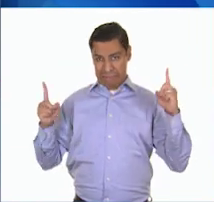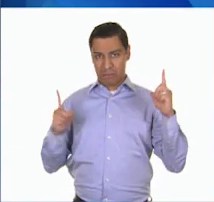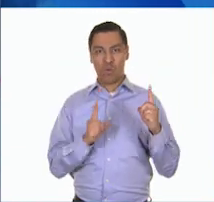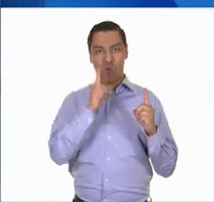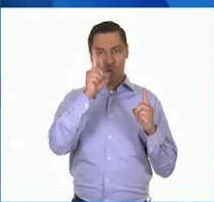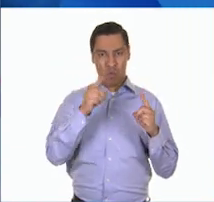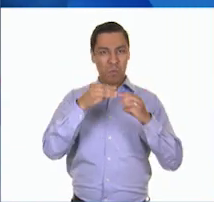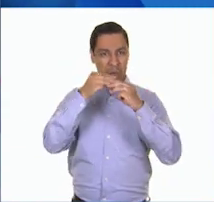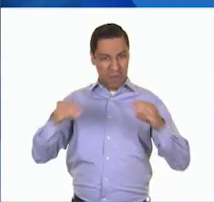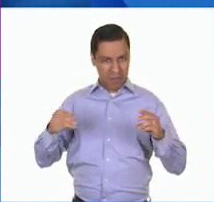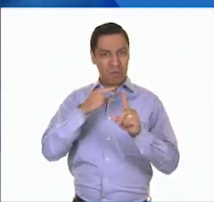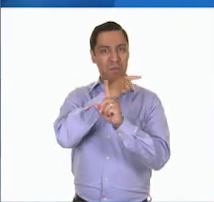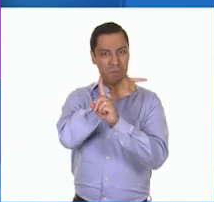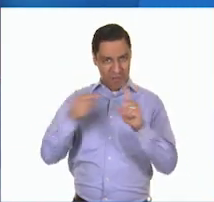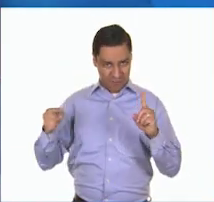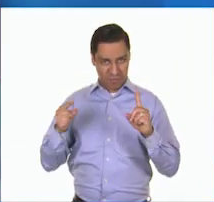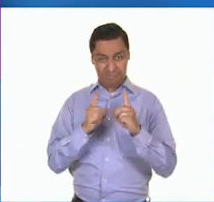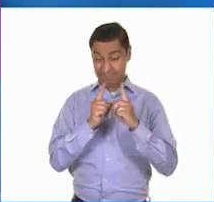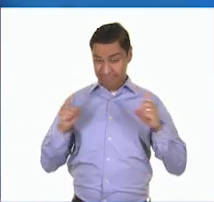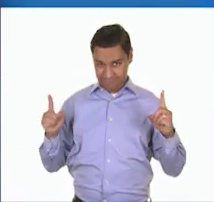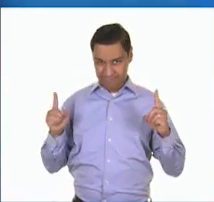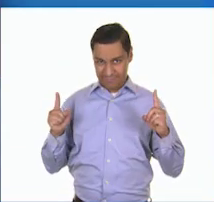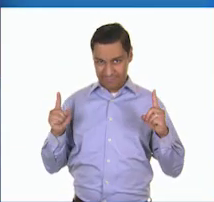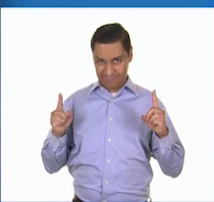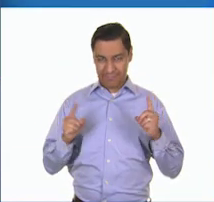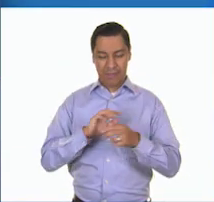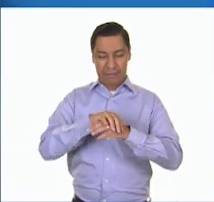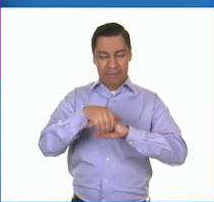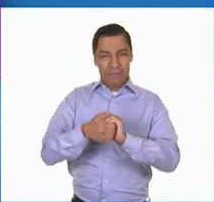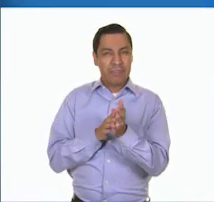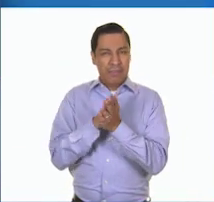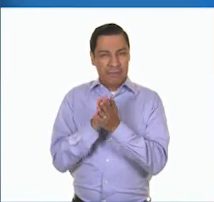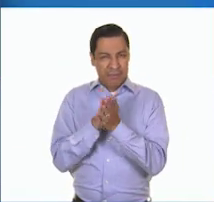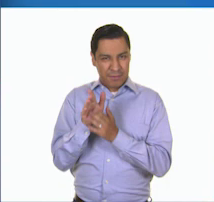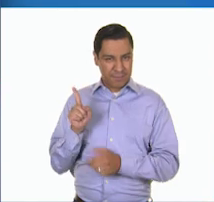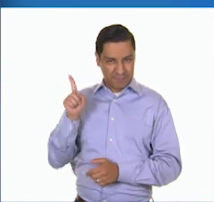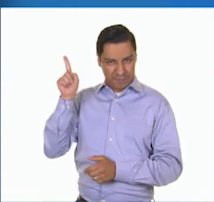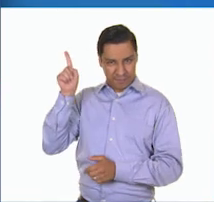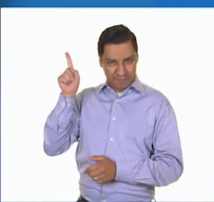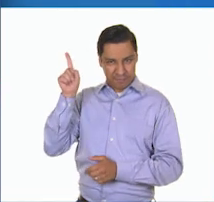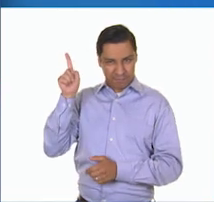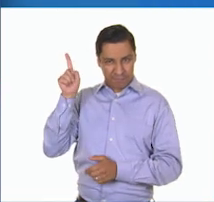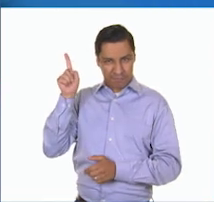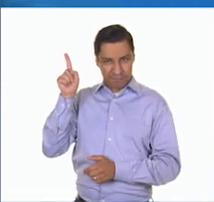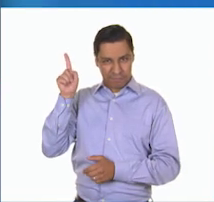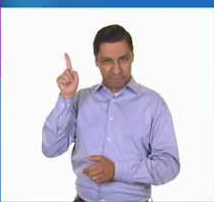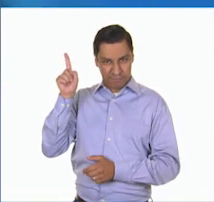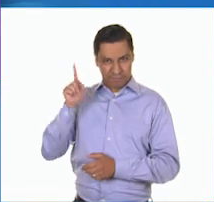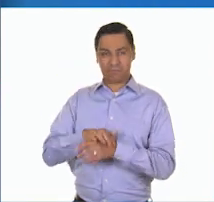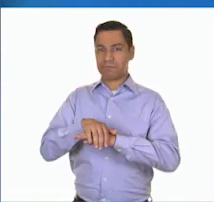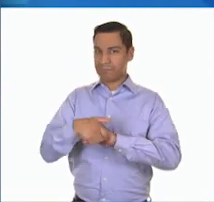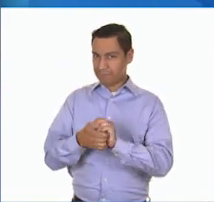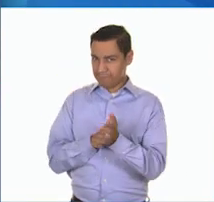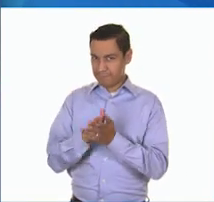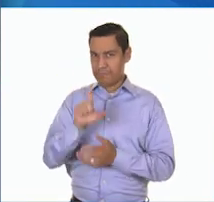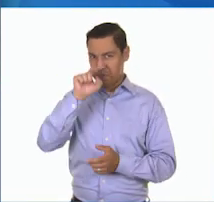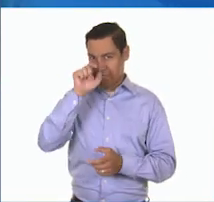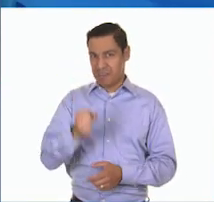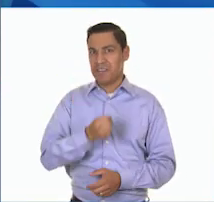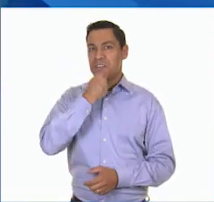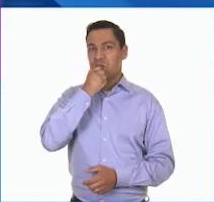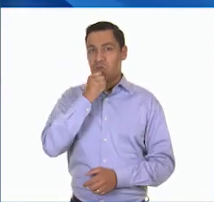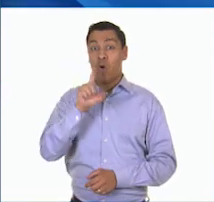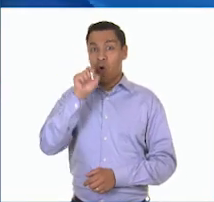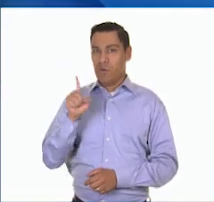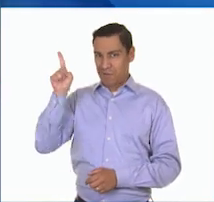de 1,5 metros entre tú y los demás. Lávate las manos muy seguido con agua y jabón por lo menos durante 20 segundos